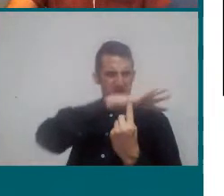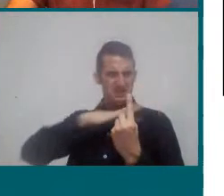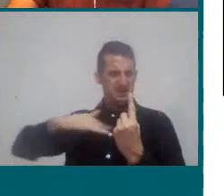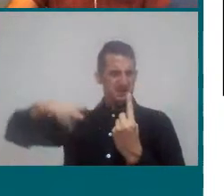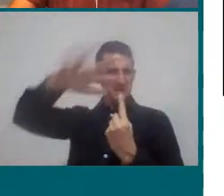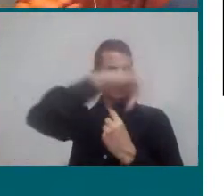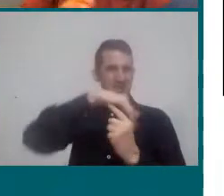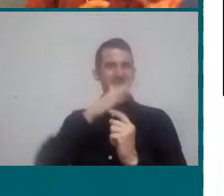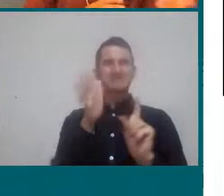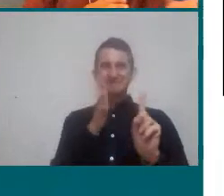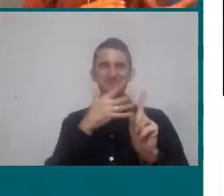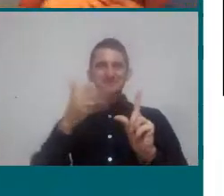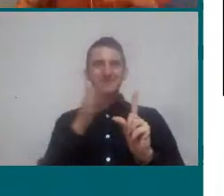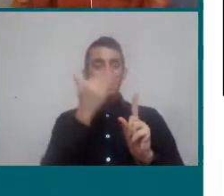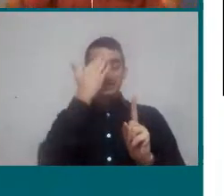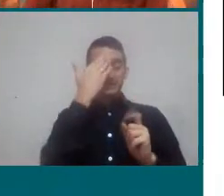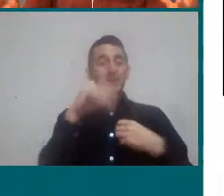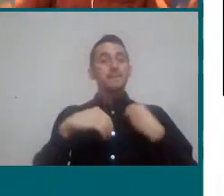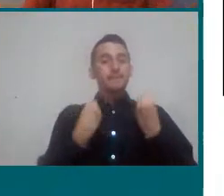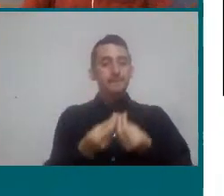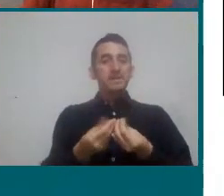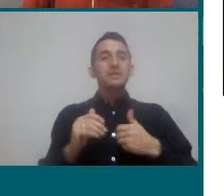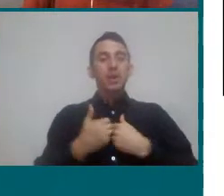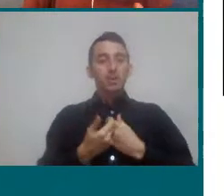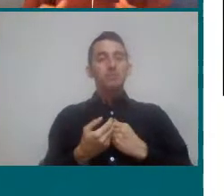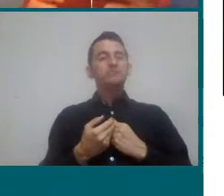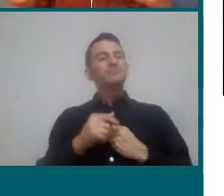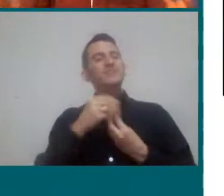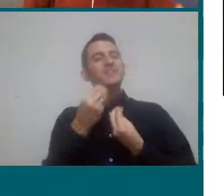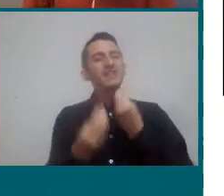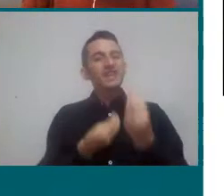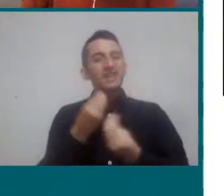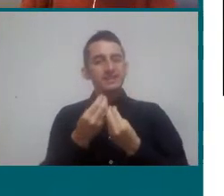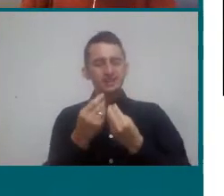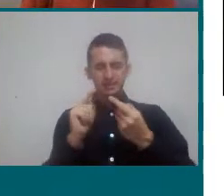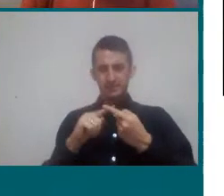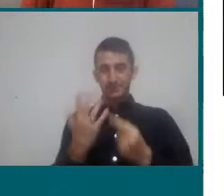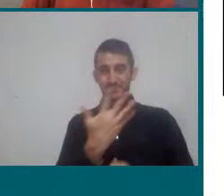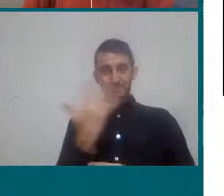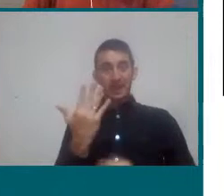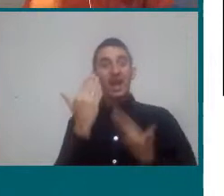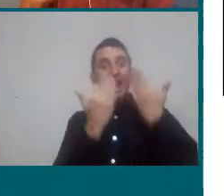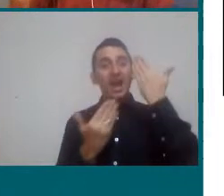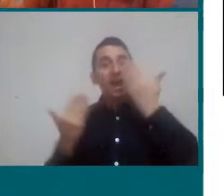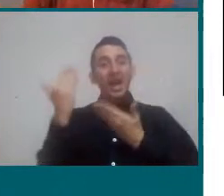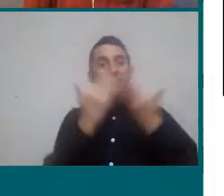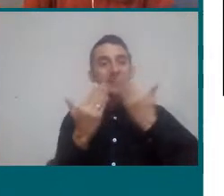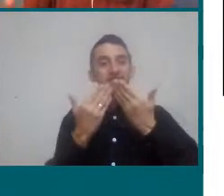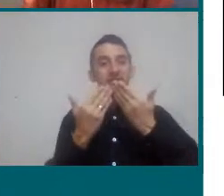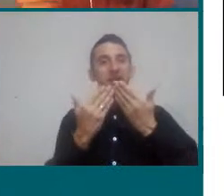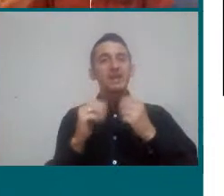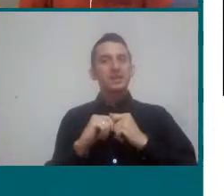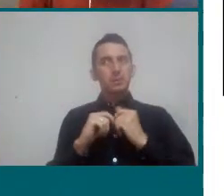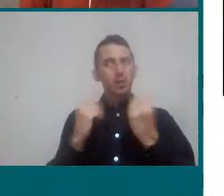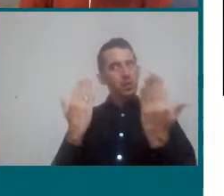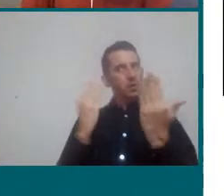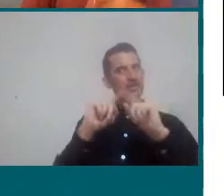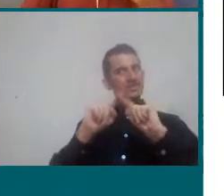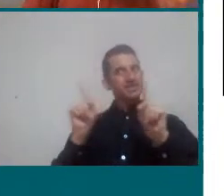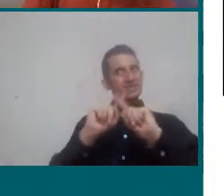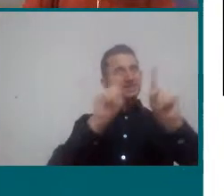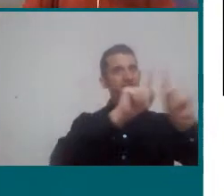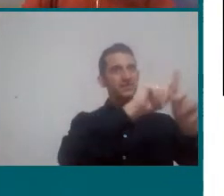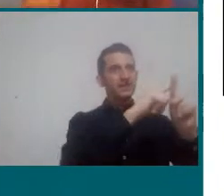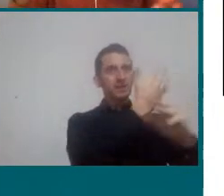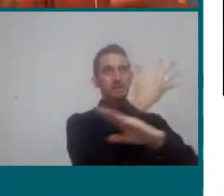que tienen. Luego trabajamos un nivel más complejo, que será el analizar, ¿vale? En el que vamos a diferenciar tipos de planta